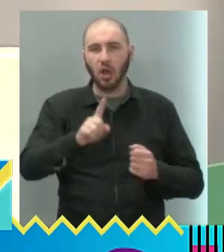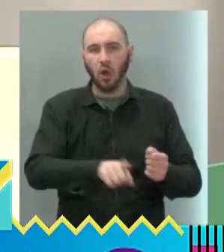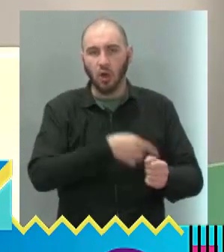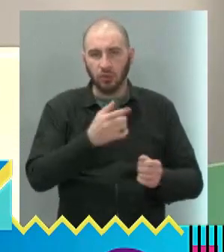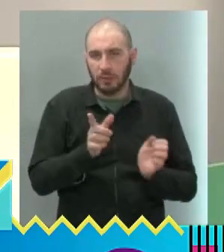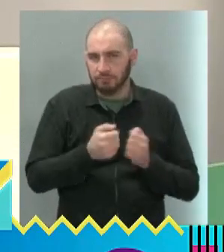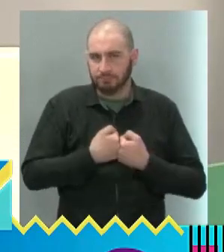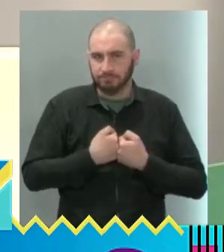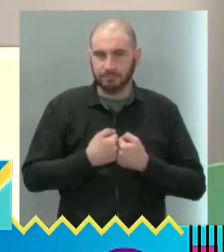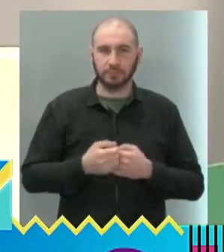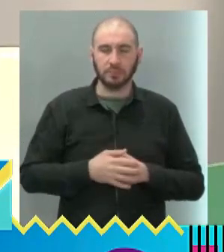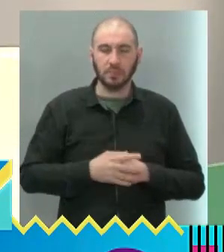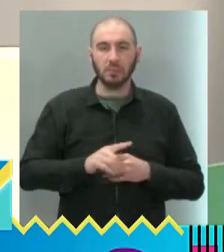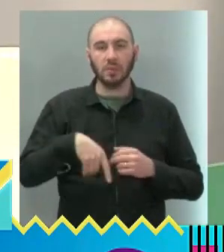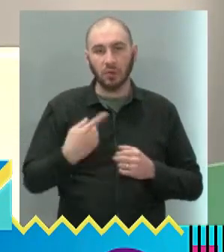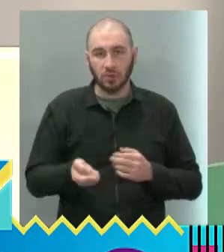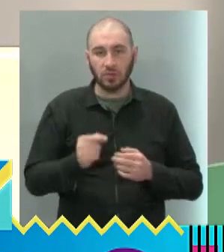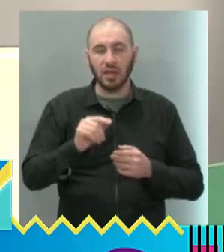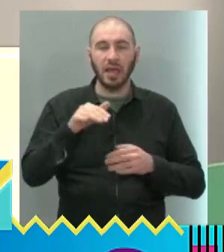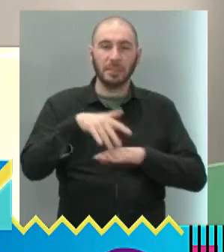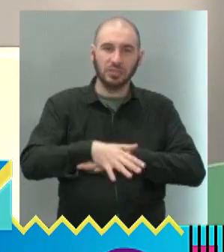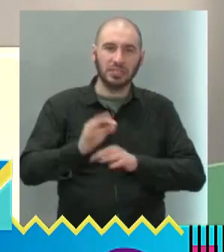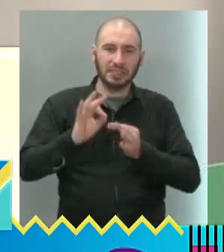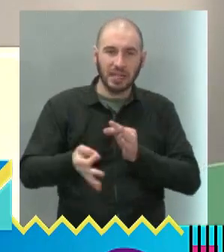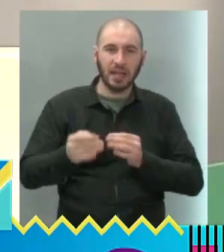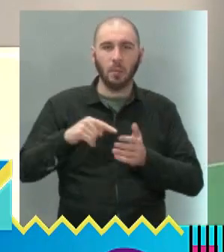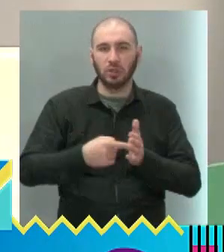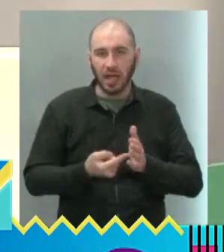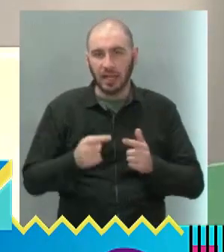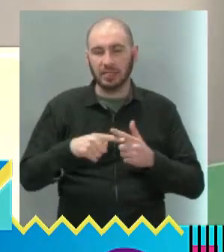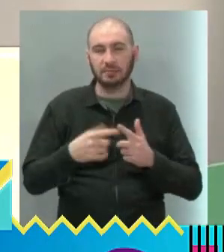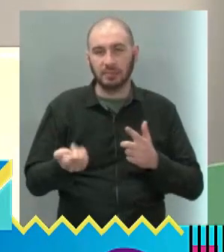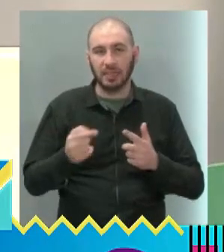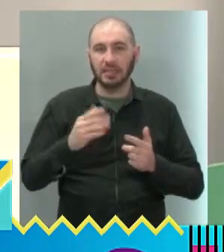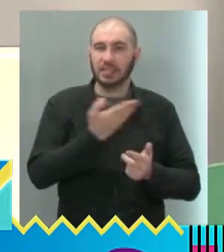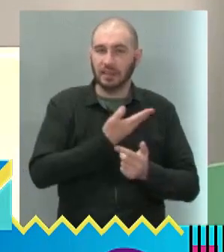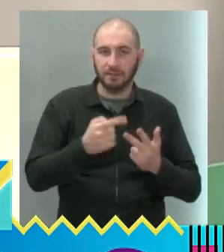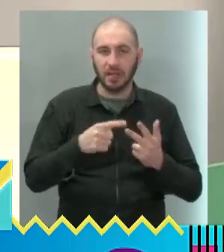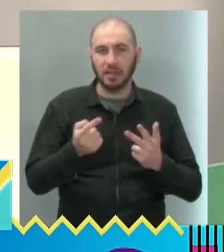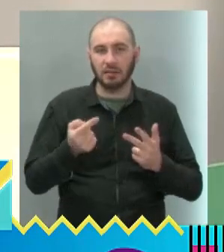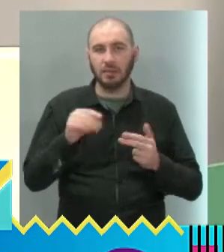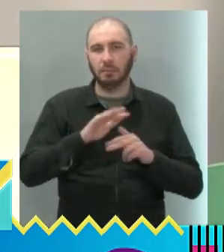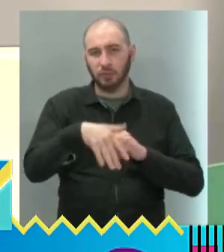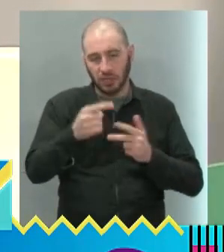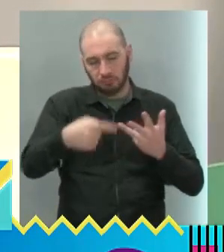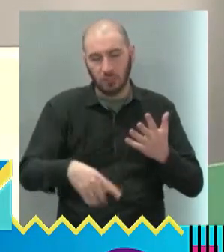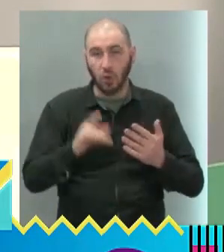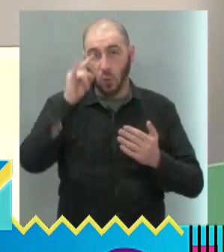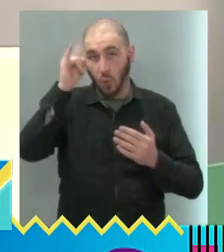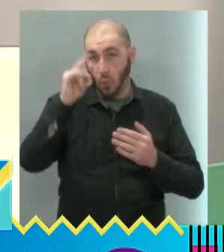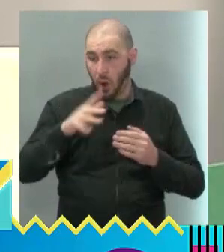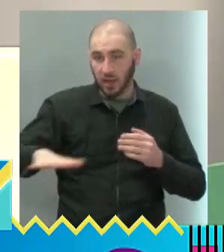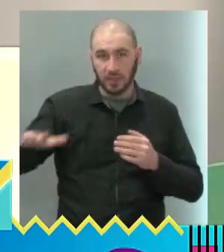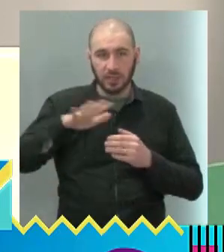más conservadora. Tenés los pueblos del litoral, entre los cuales está Buenos Aires, Santa Fe, la Mesopotamia, Uruguay